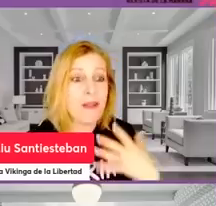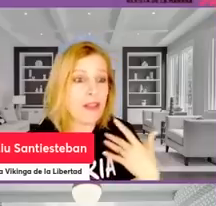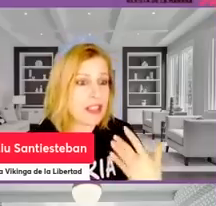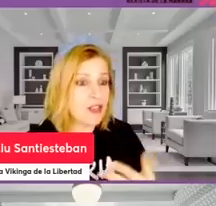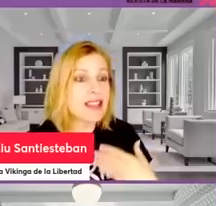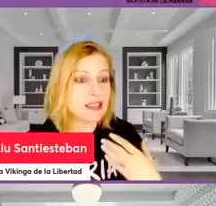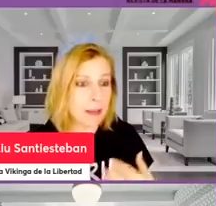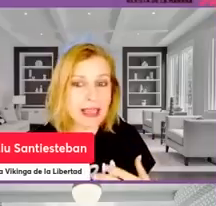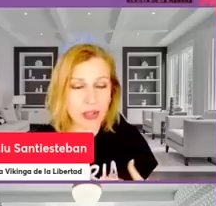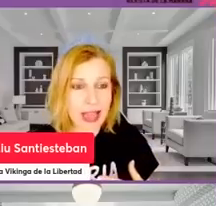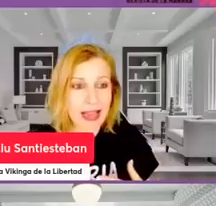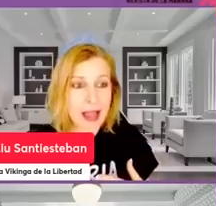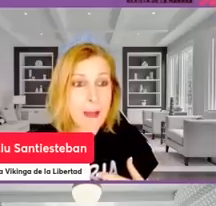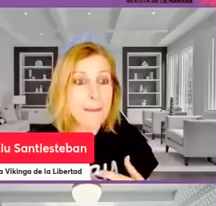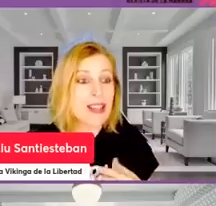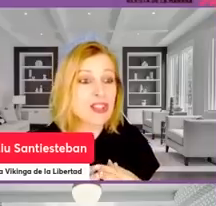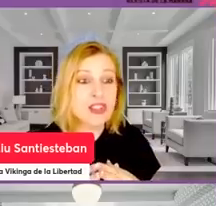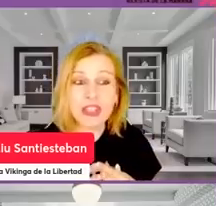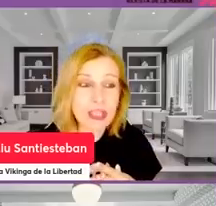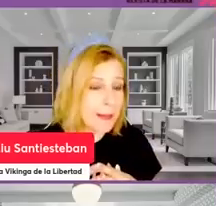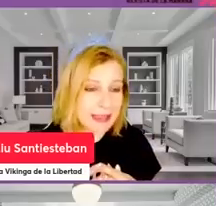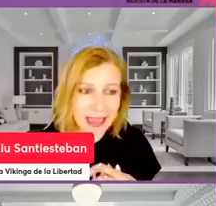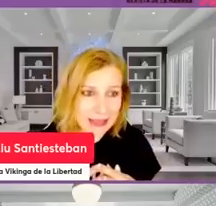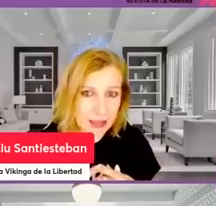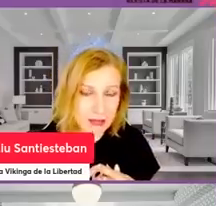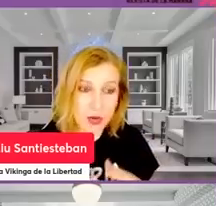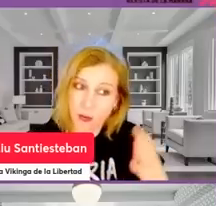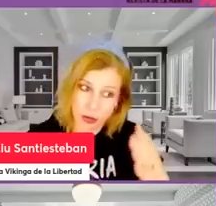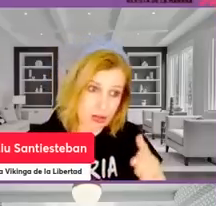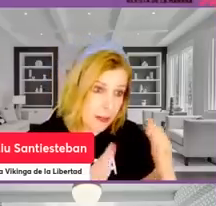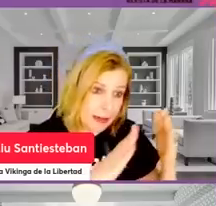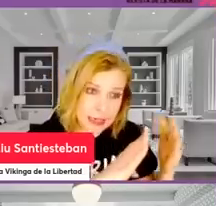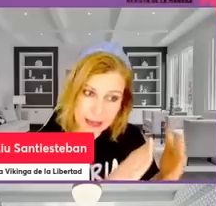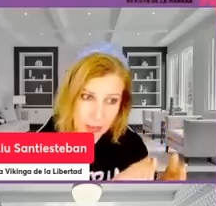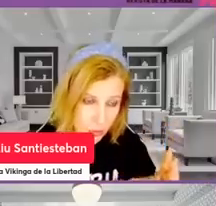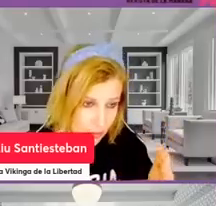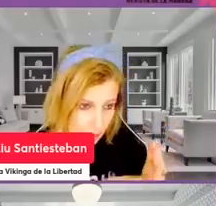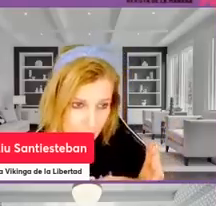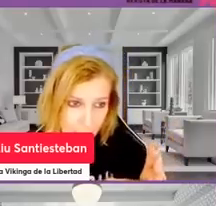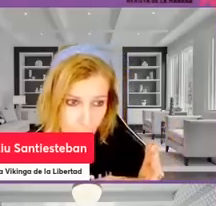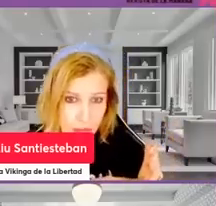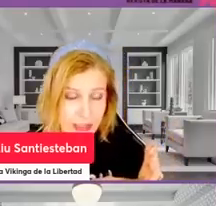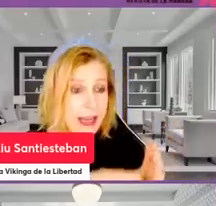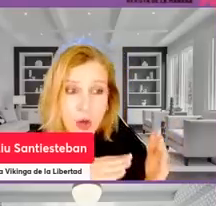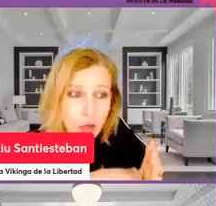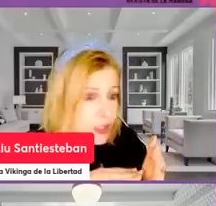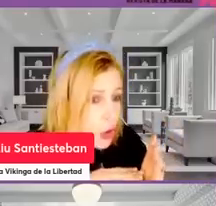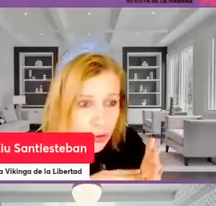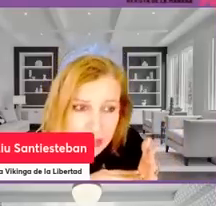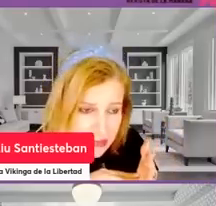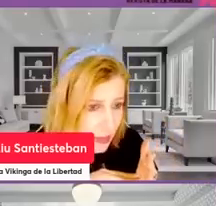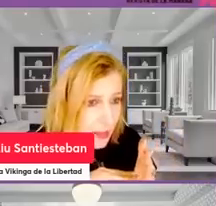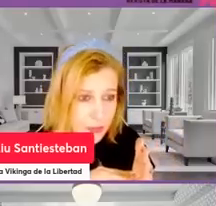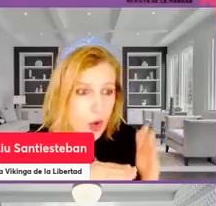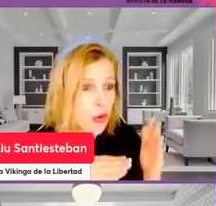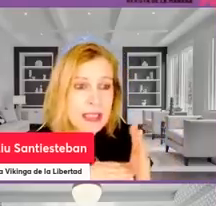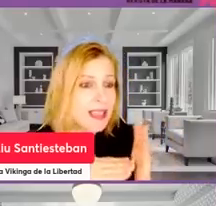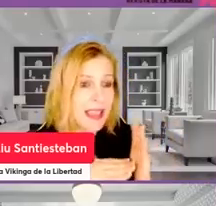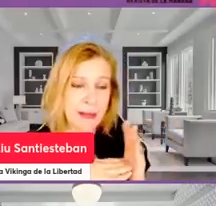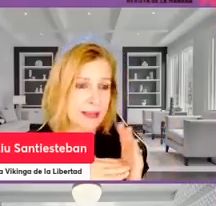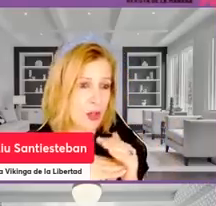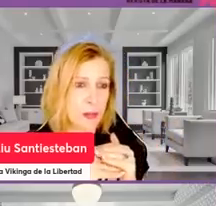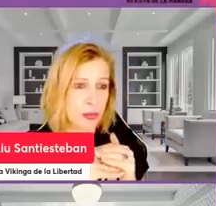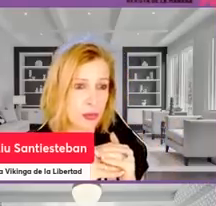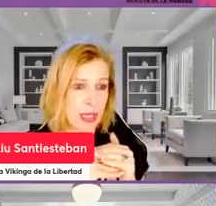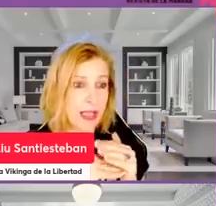y defendiendo el sistema electoral, pero no se percatan, como no se percatan en lo de Eloy, que Eloy no dice, no dice